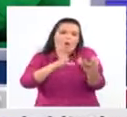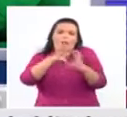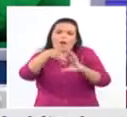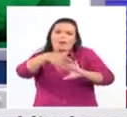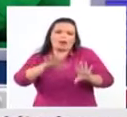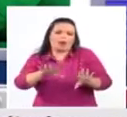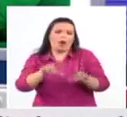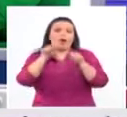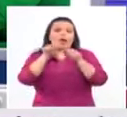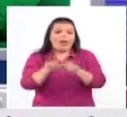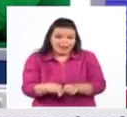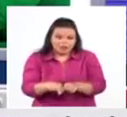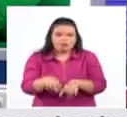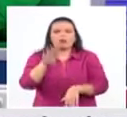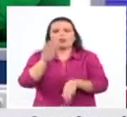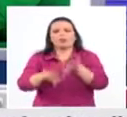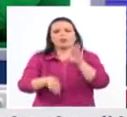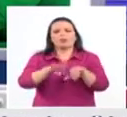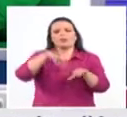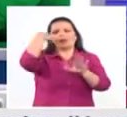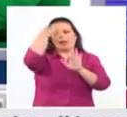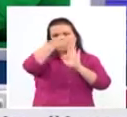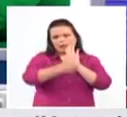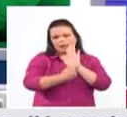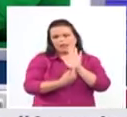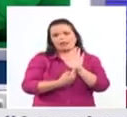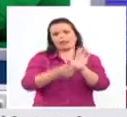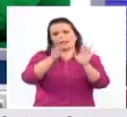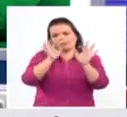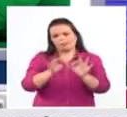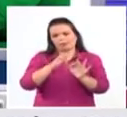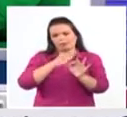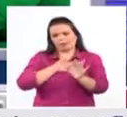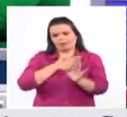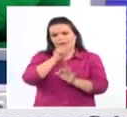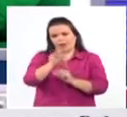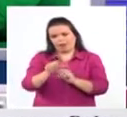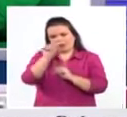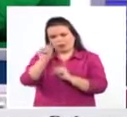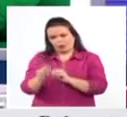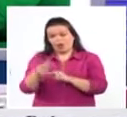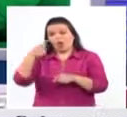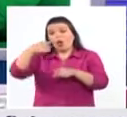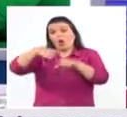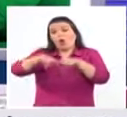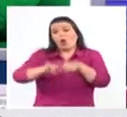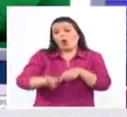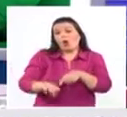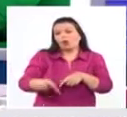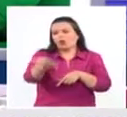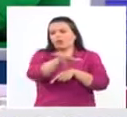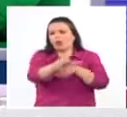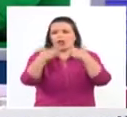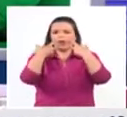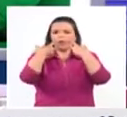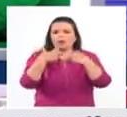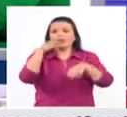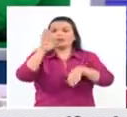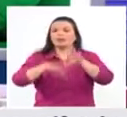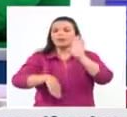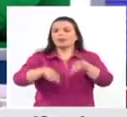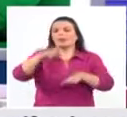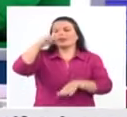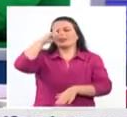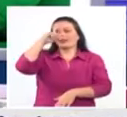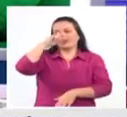con las características propias de las personas, y lo otro es con el grupo de edad al que pertenece. ¿Se puede hablar, doctora, de